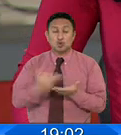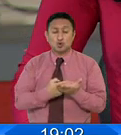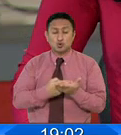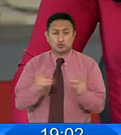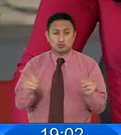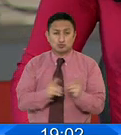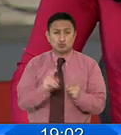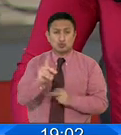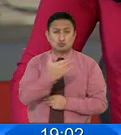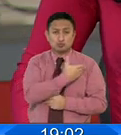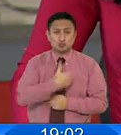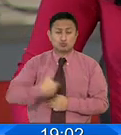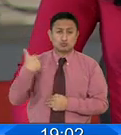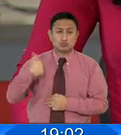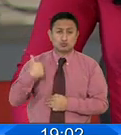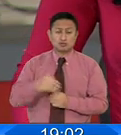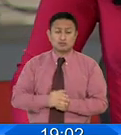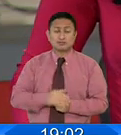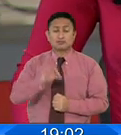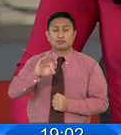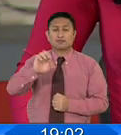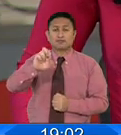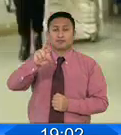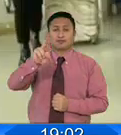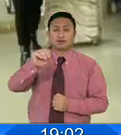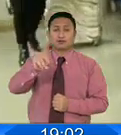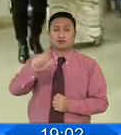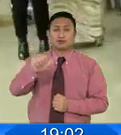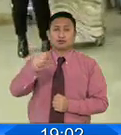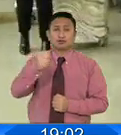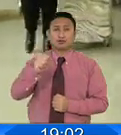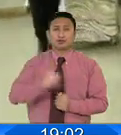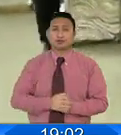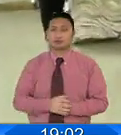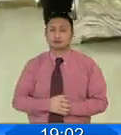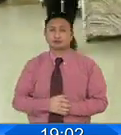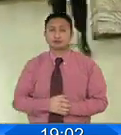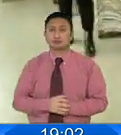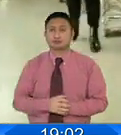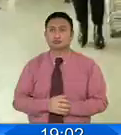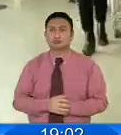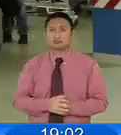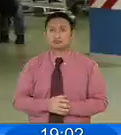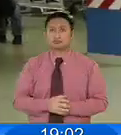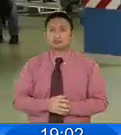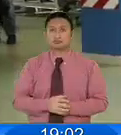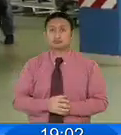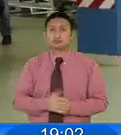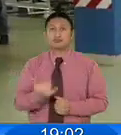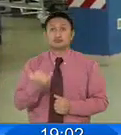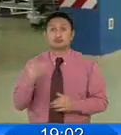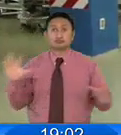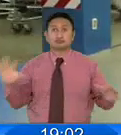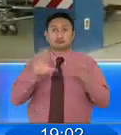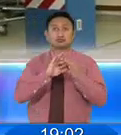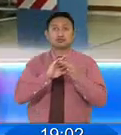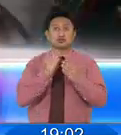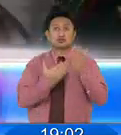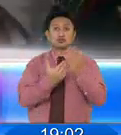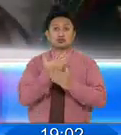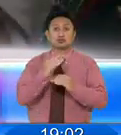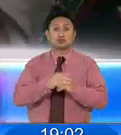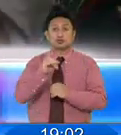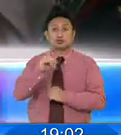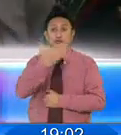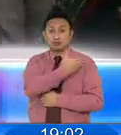de Argentina, Alberto Fernández. El socialismo entrelazó una amistad entre el nuevo jefe de Estado de